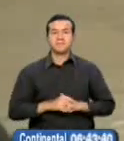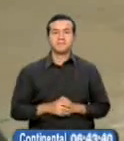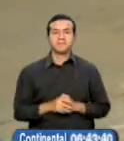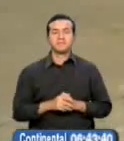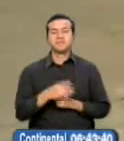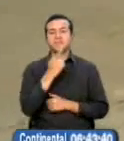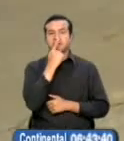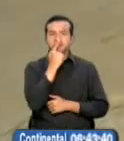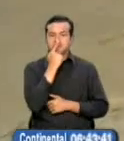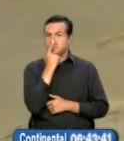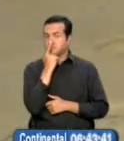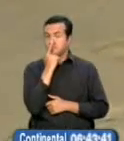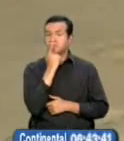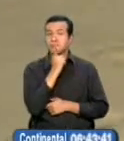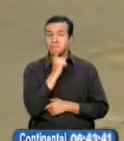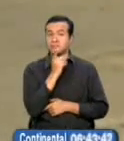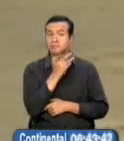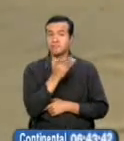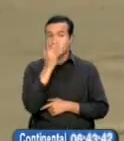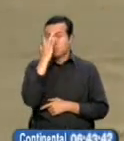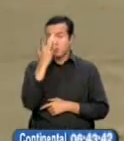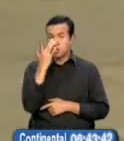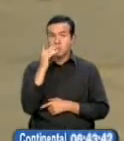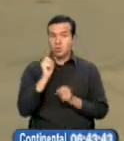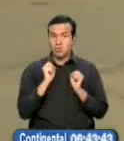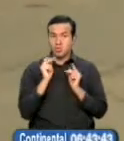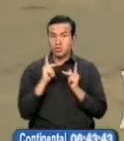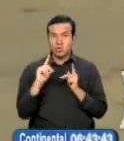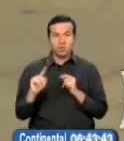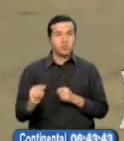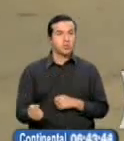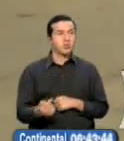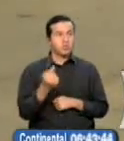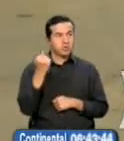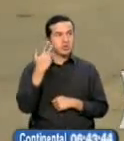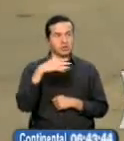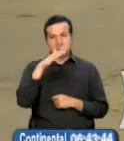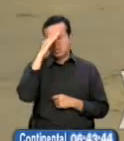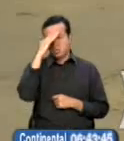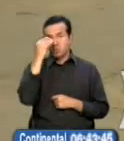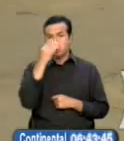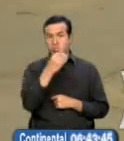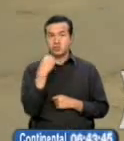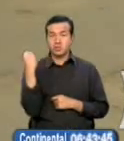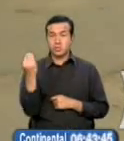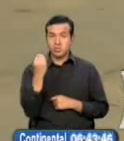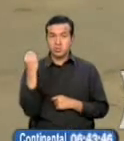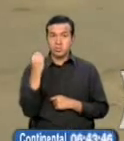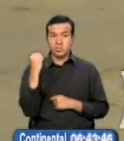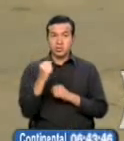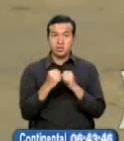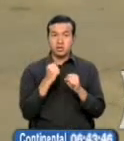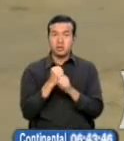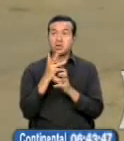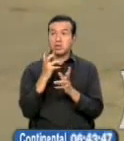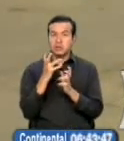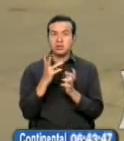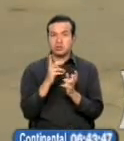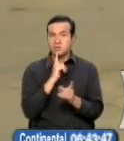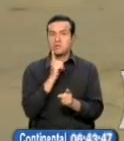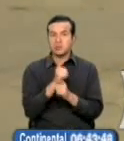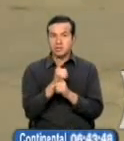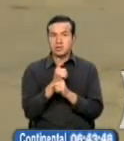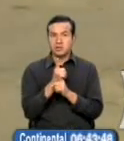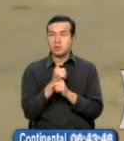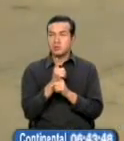muy interesante, porque es una oportunidad única. Sabemos que a muchos jóvenes de nuestra edad les gustaría estar en